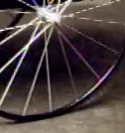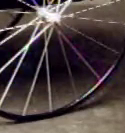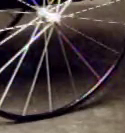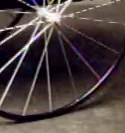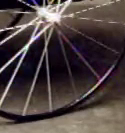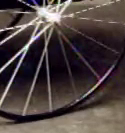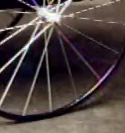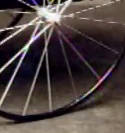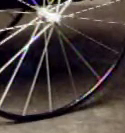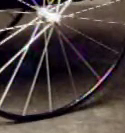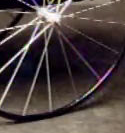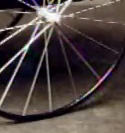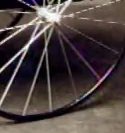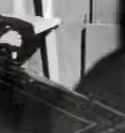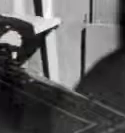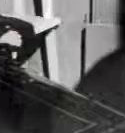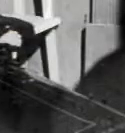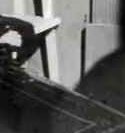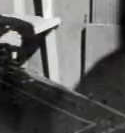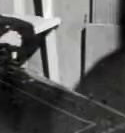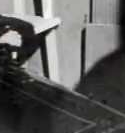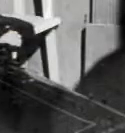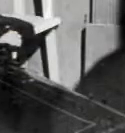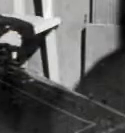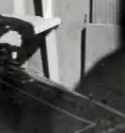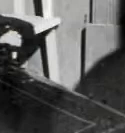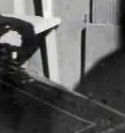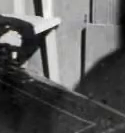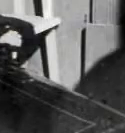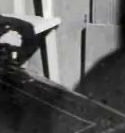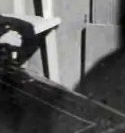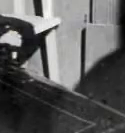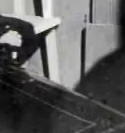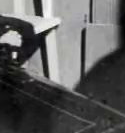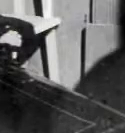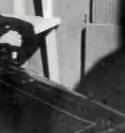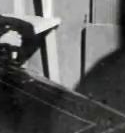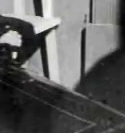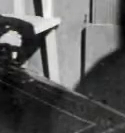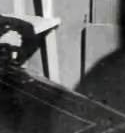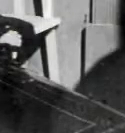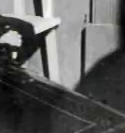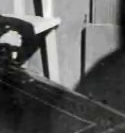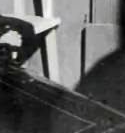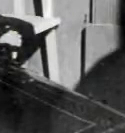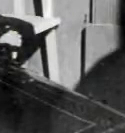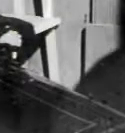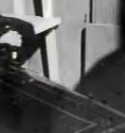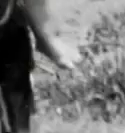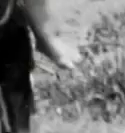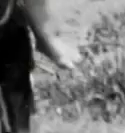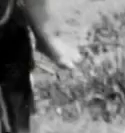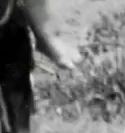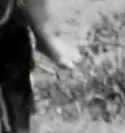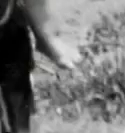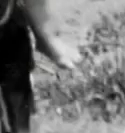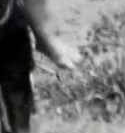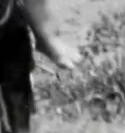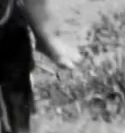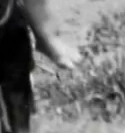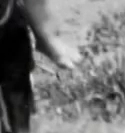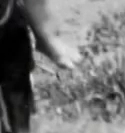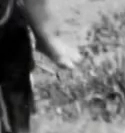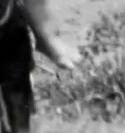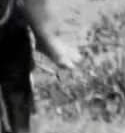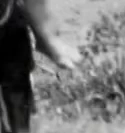lloviznas, de parque central muy luminoso, donde me llevaban a jugar. Mi papá se